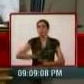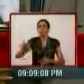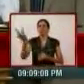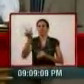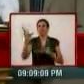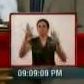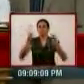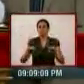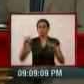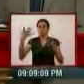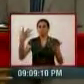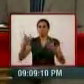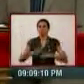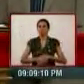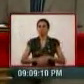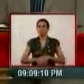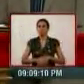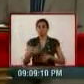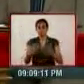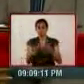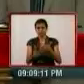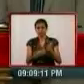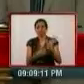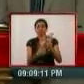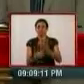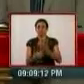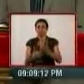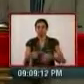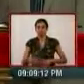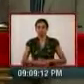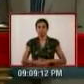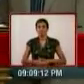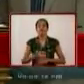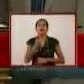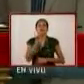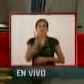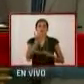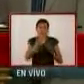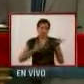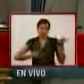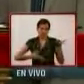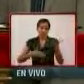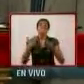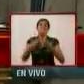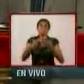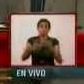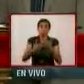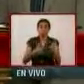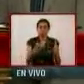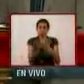Y más allá de eso, aquí están las pruebas. Aquí está parte de las pruebas.